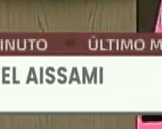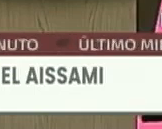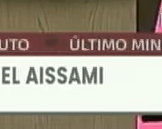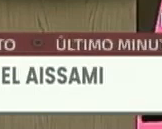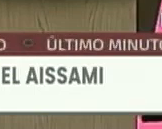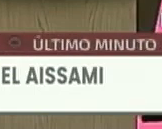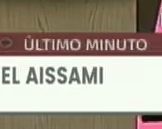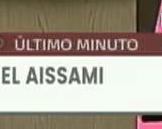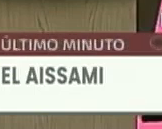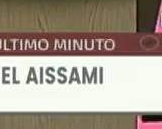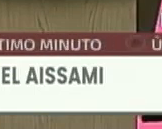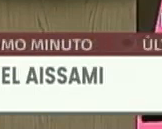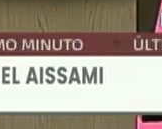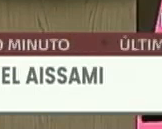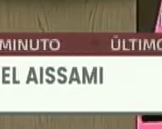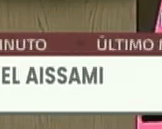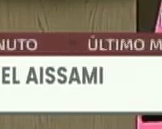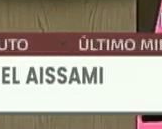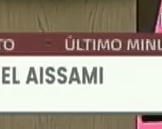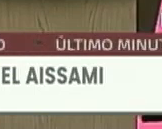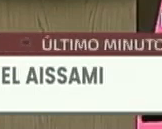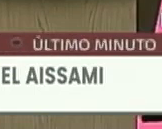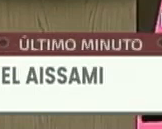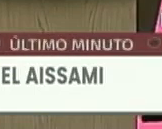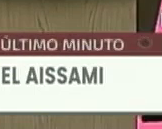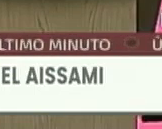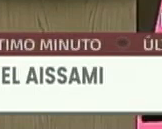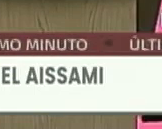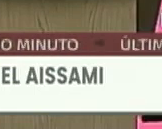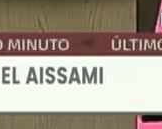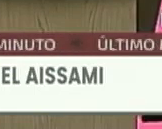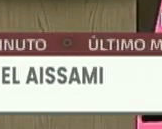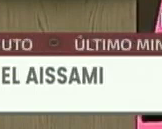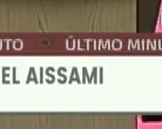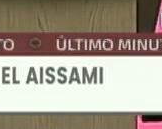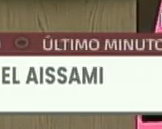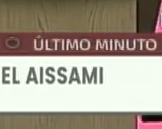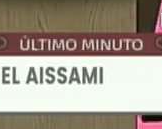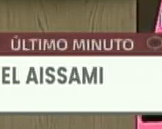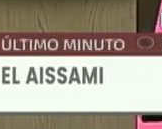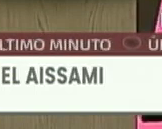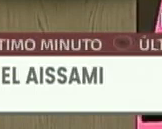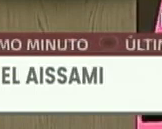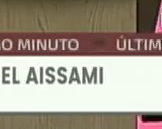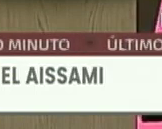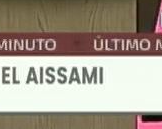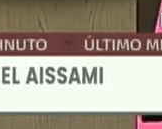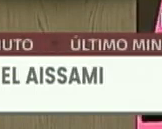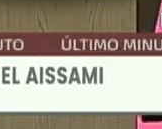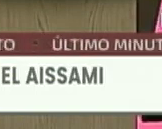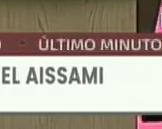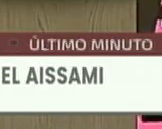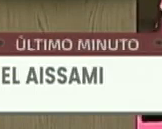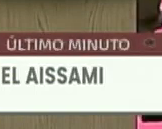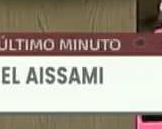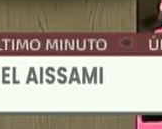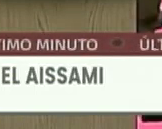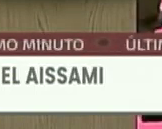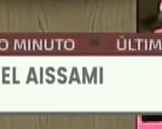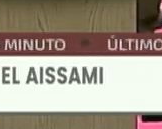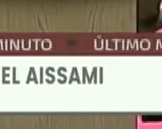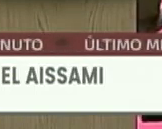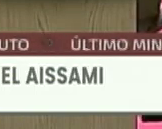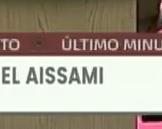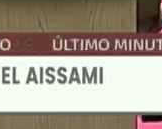incidente a lo largo y ancho de Venezuela. Sí, hemos venido durante la jornada de